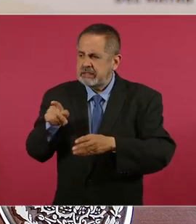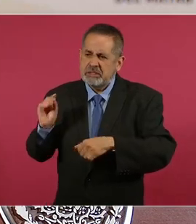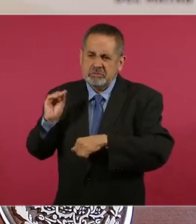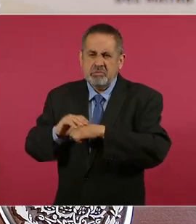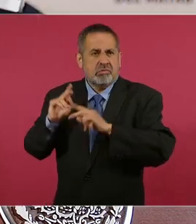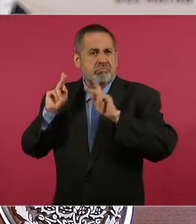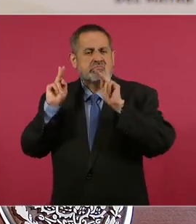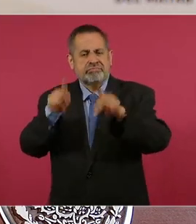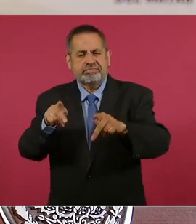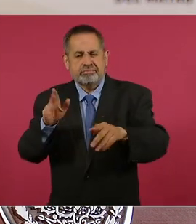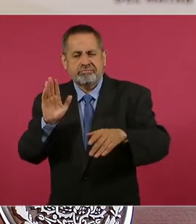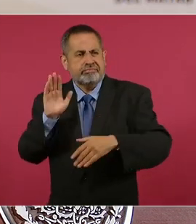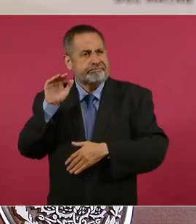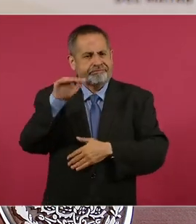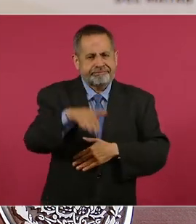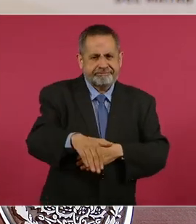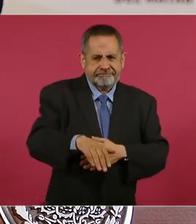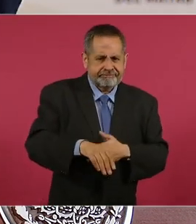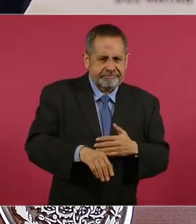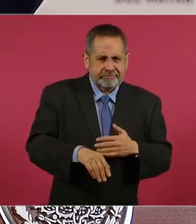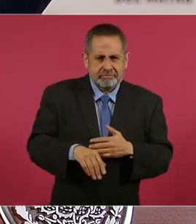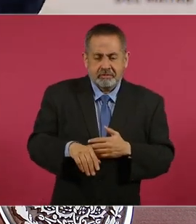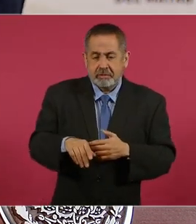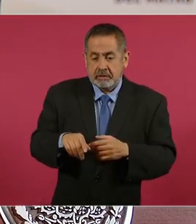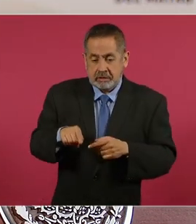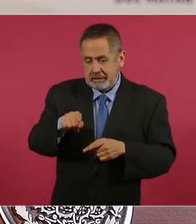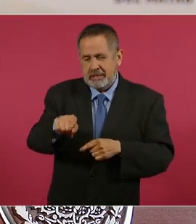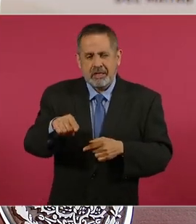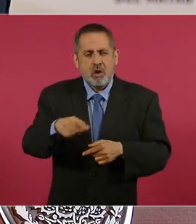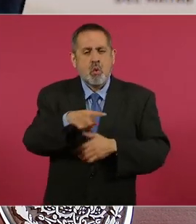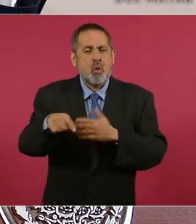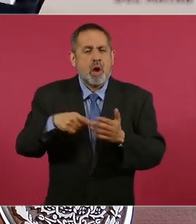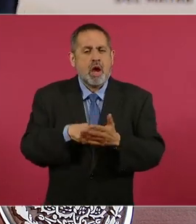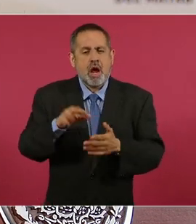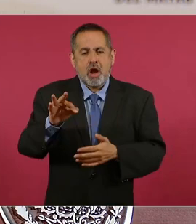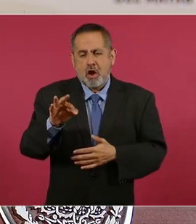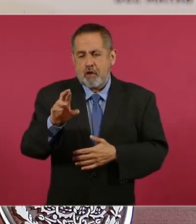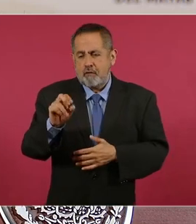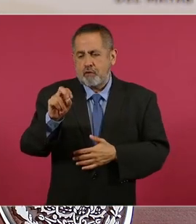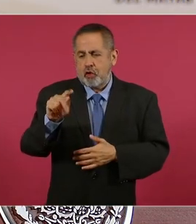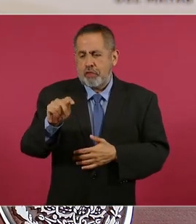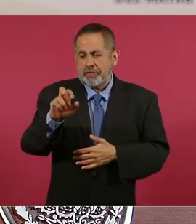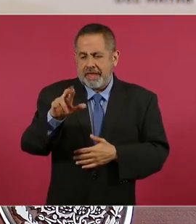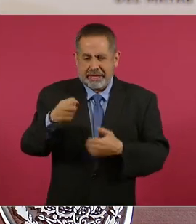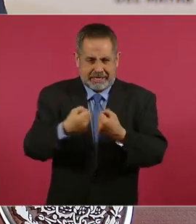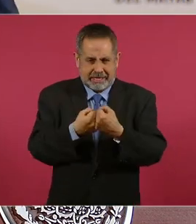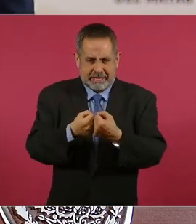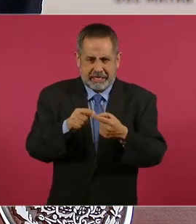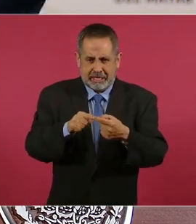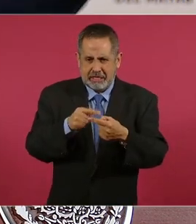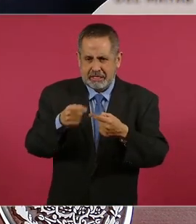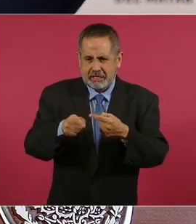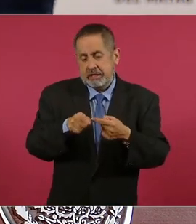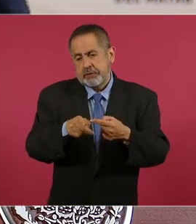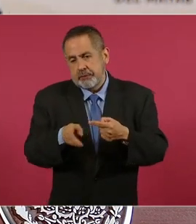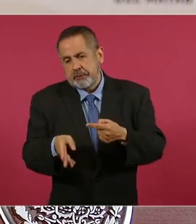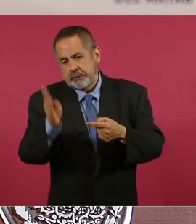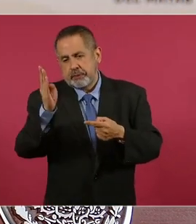Para cruzar frontera, que es el municipio de Centla, e ir